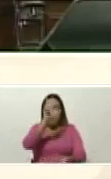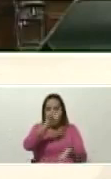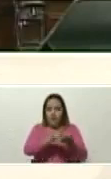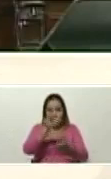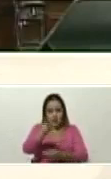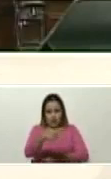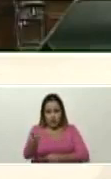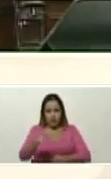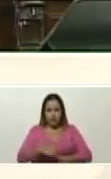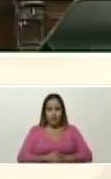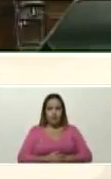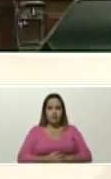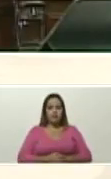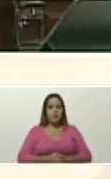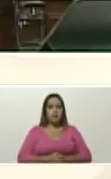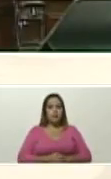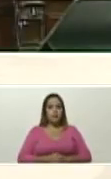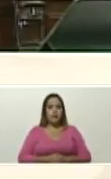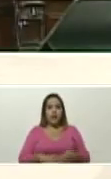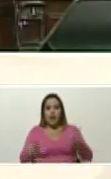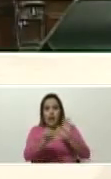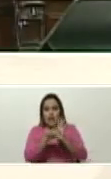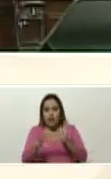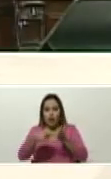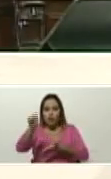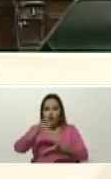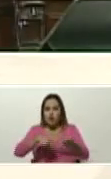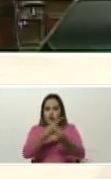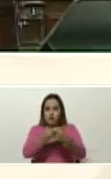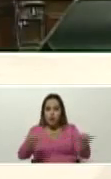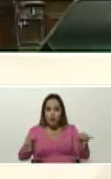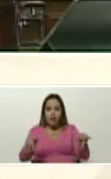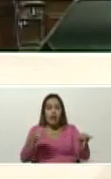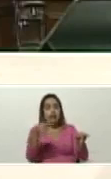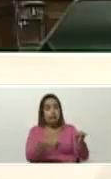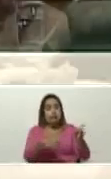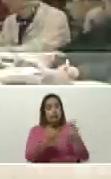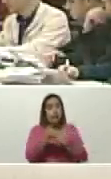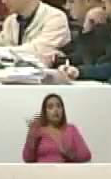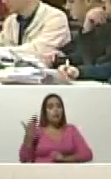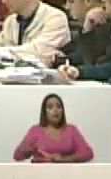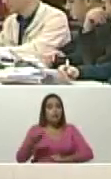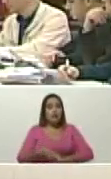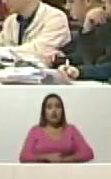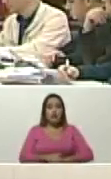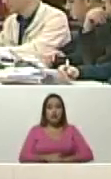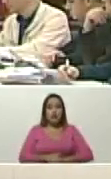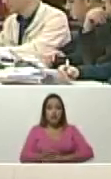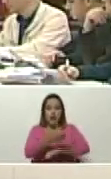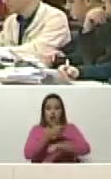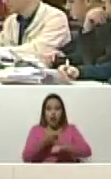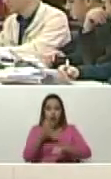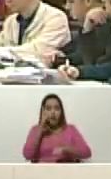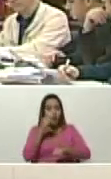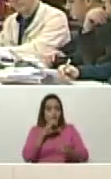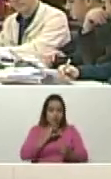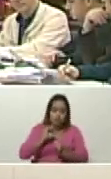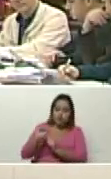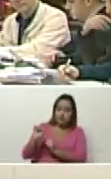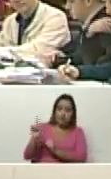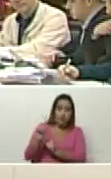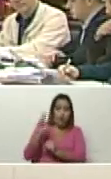aprobación. La ley de contrataciones públicas, tan importante, para que el Estado no mire para otro lado, sino que mire a